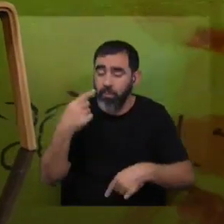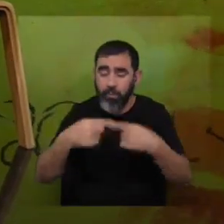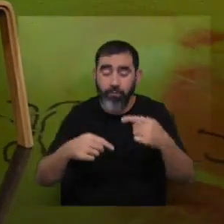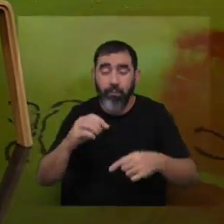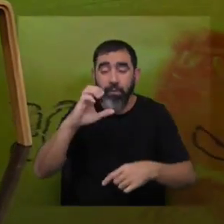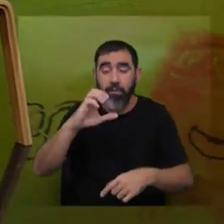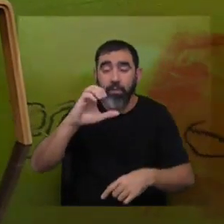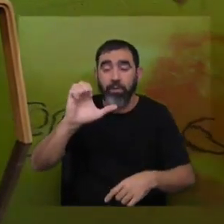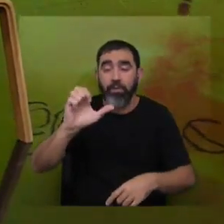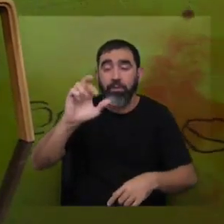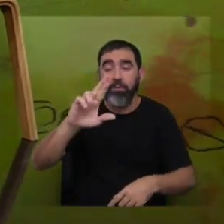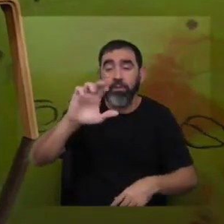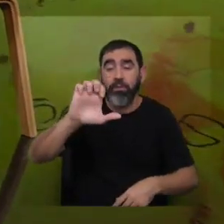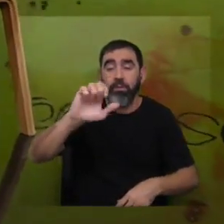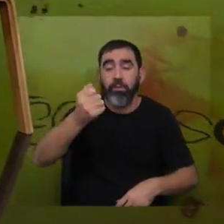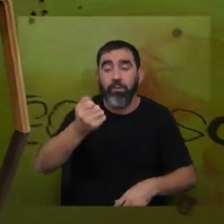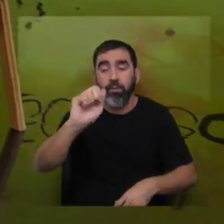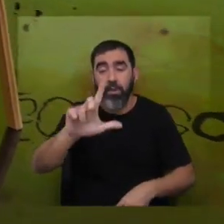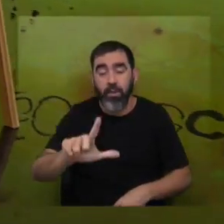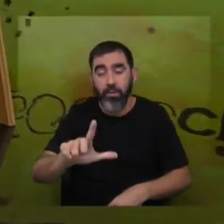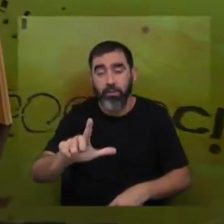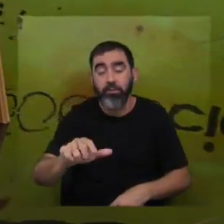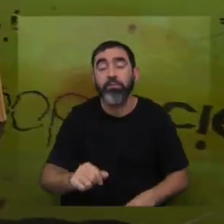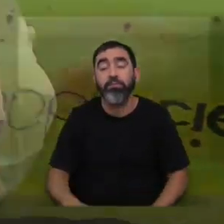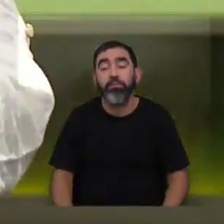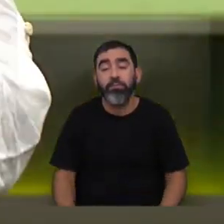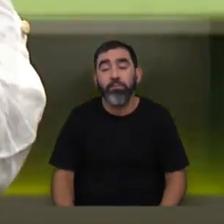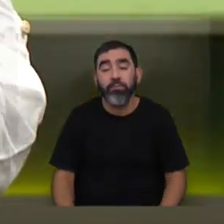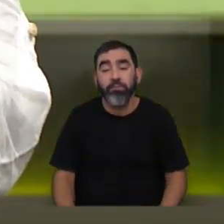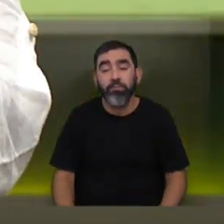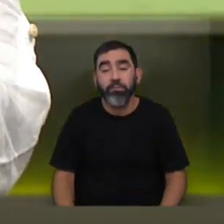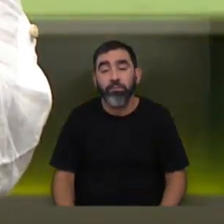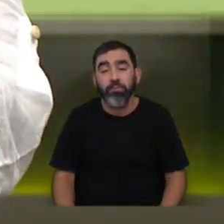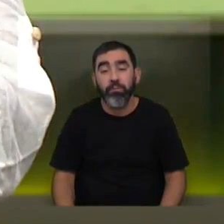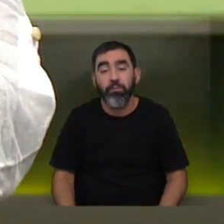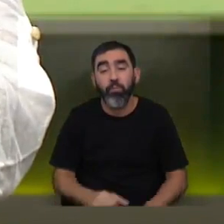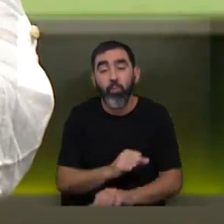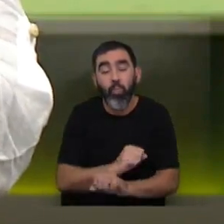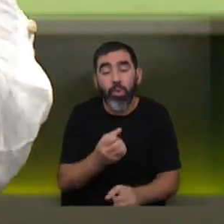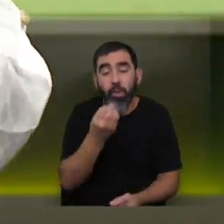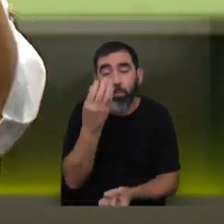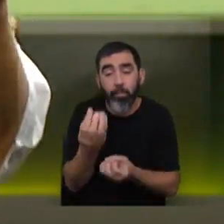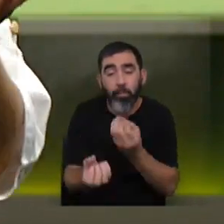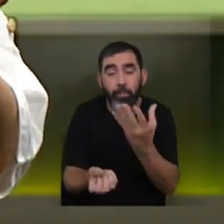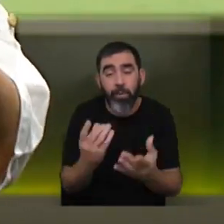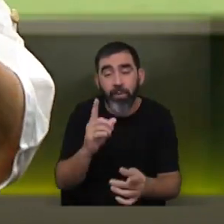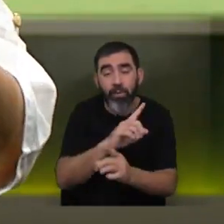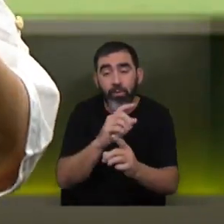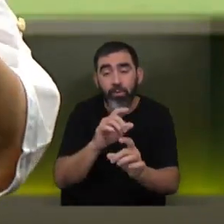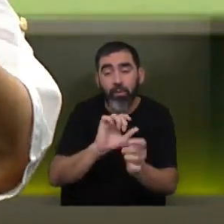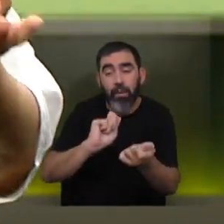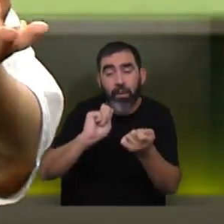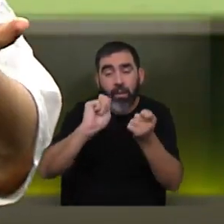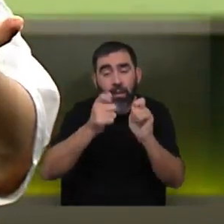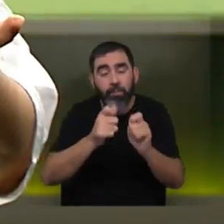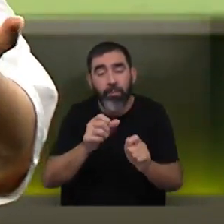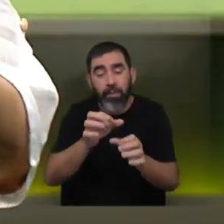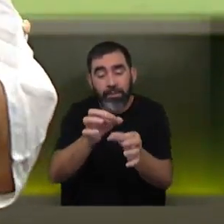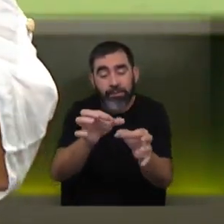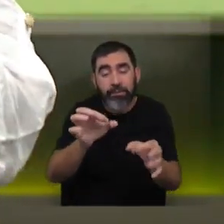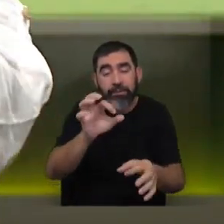los cultivos, es la posibilidad de obtener plantas que no dispersen naturalmente las